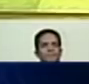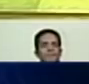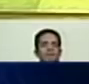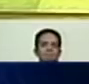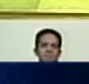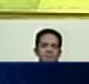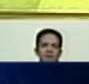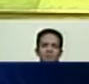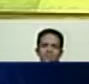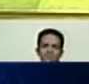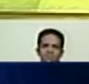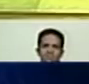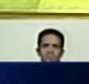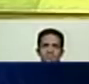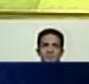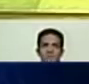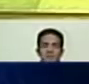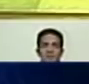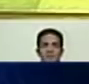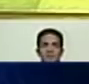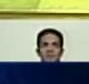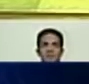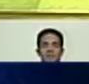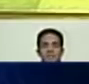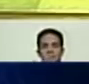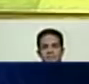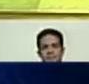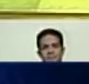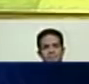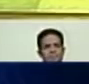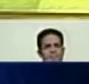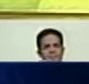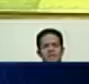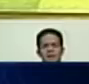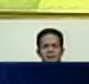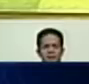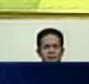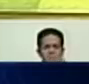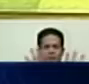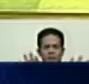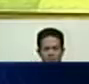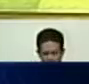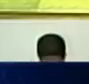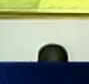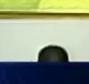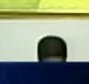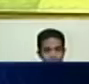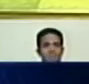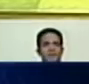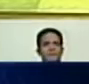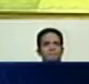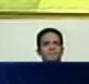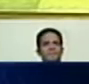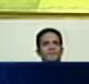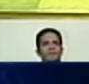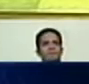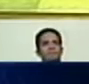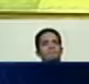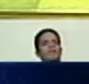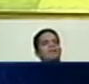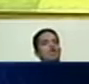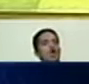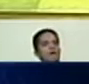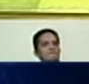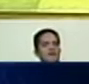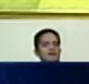se dejó bien planteada y bien plantada la posición del gobierno constitucional de